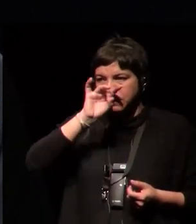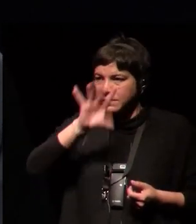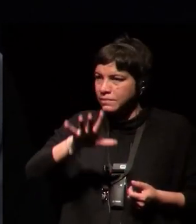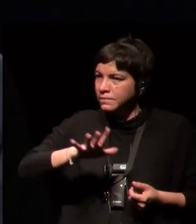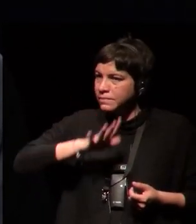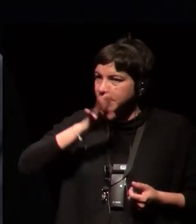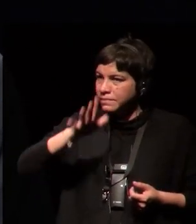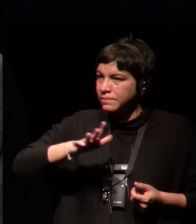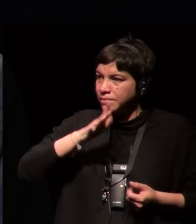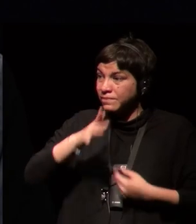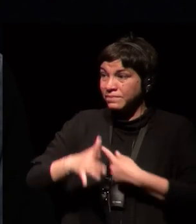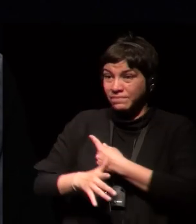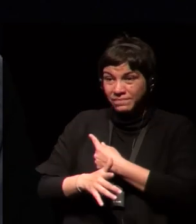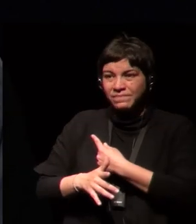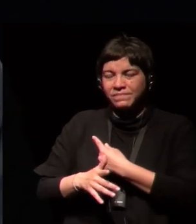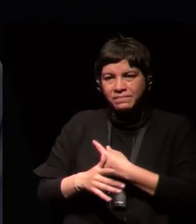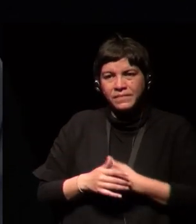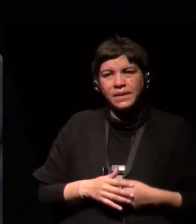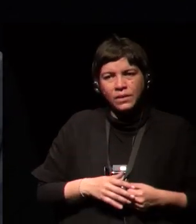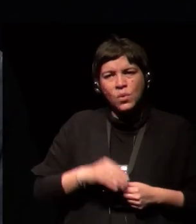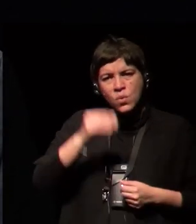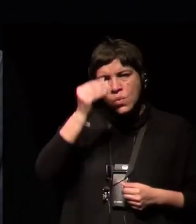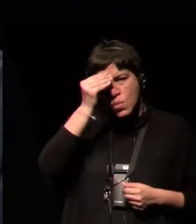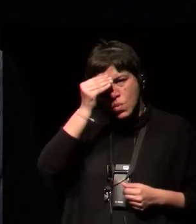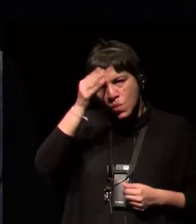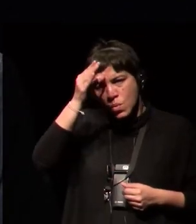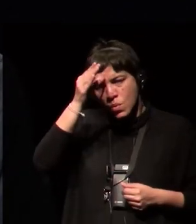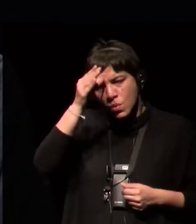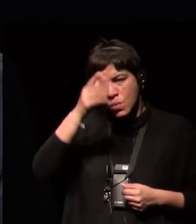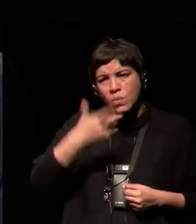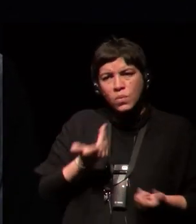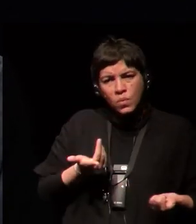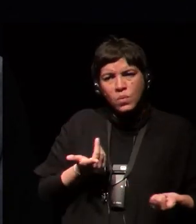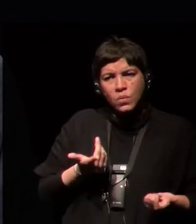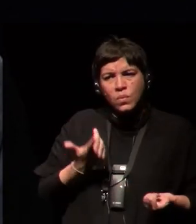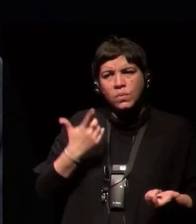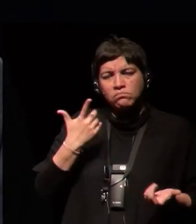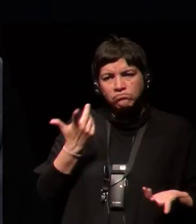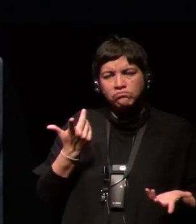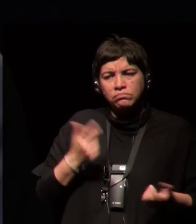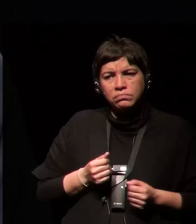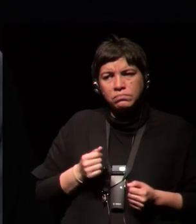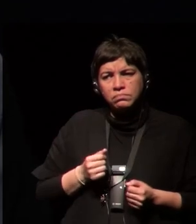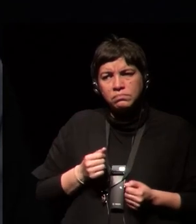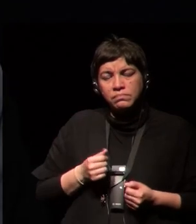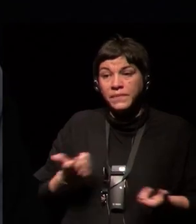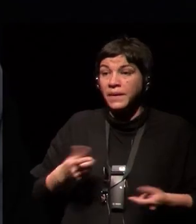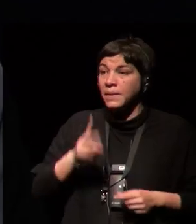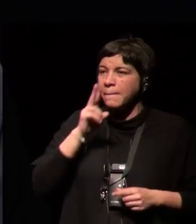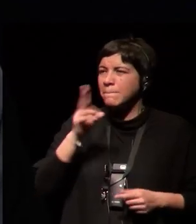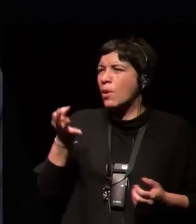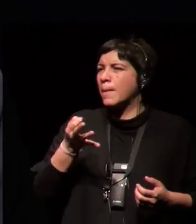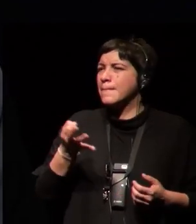vio muy dotado artísticamente y vio que él podía ganar dinero